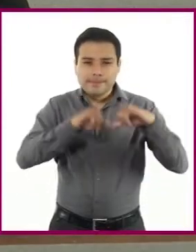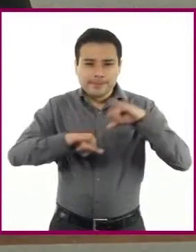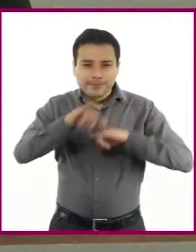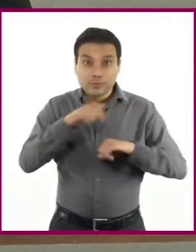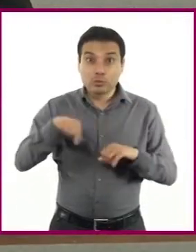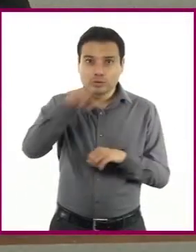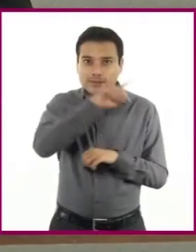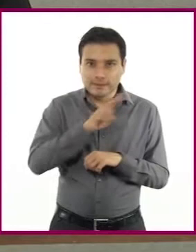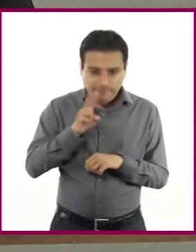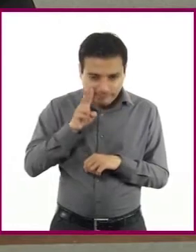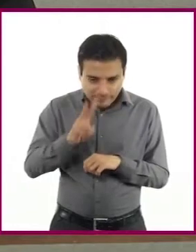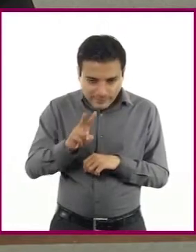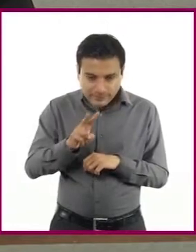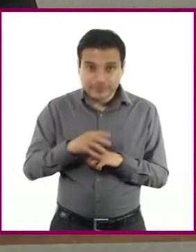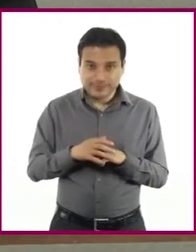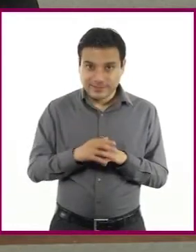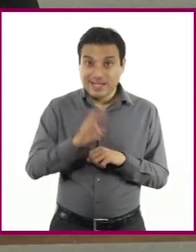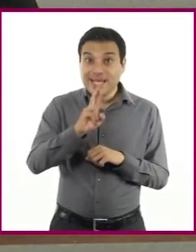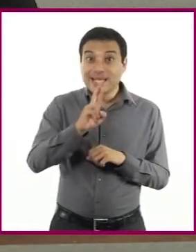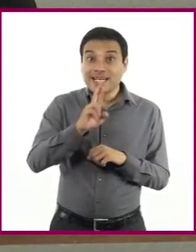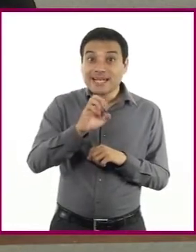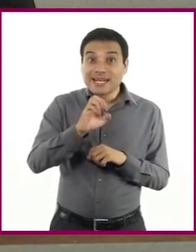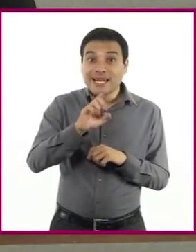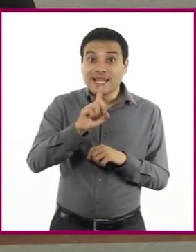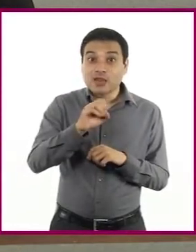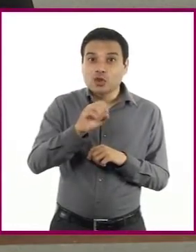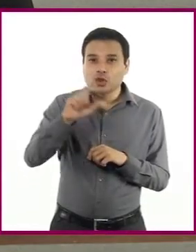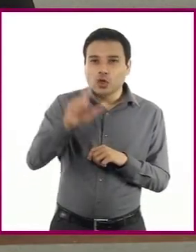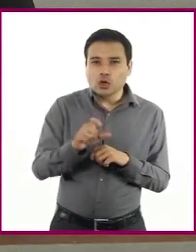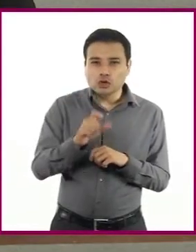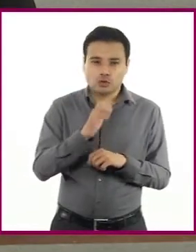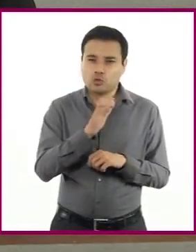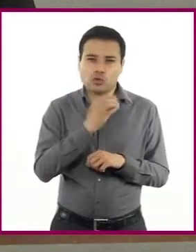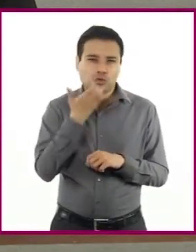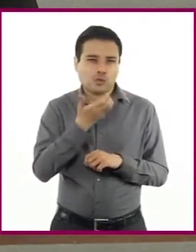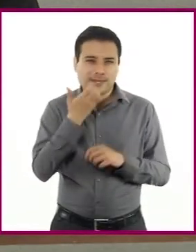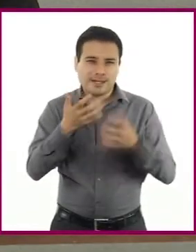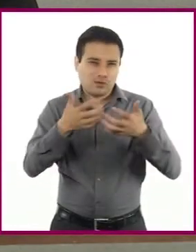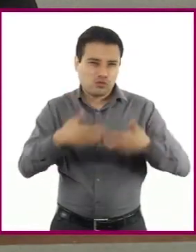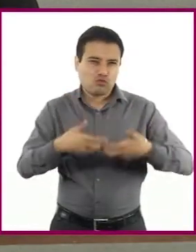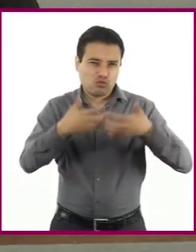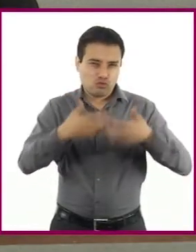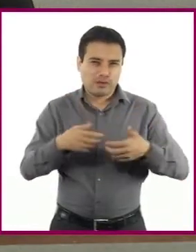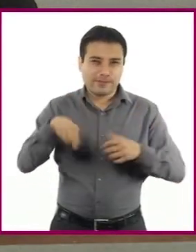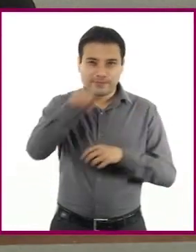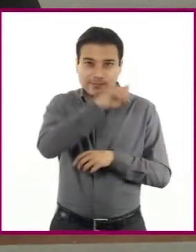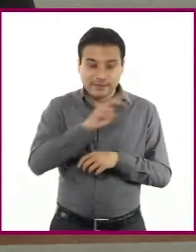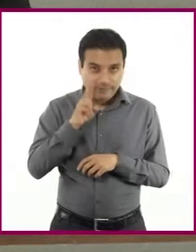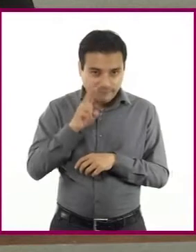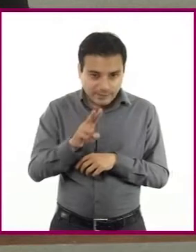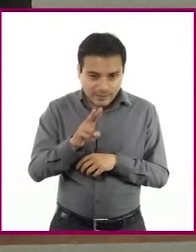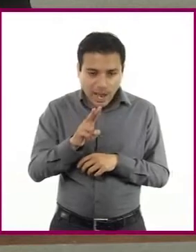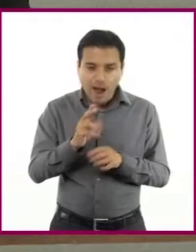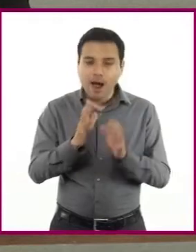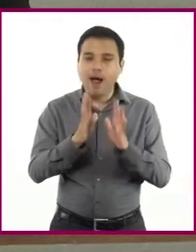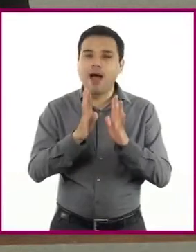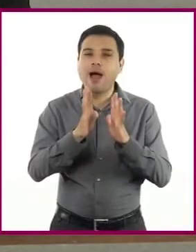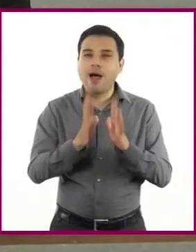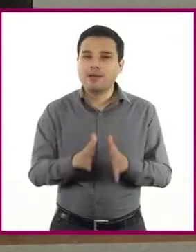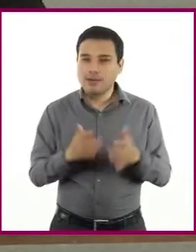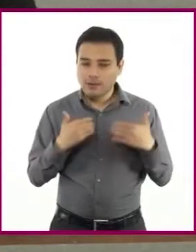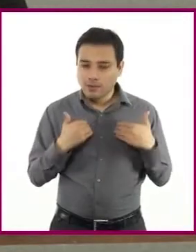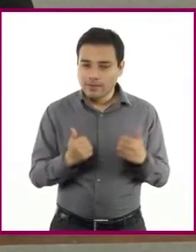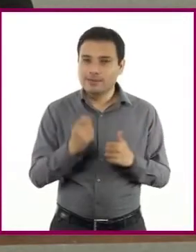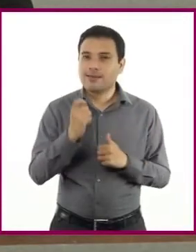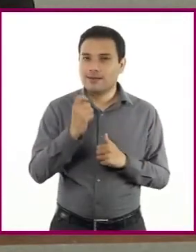una reacción redox relacionada con la industria, lo cual les permitirá comprender estas reacciones de una